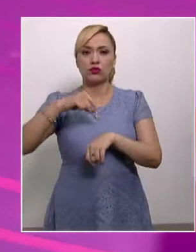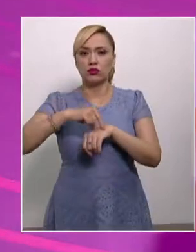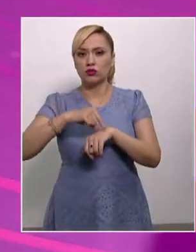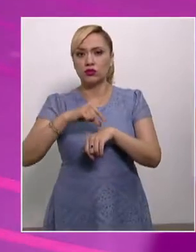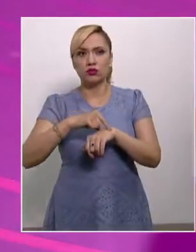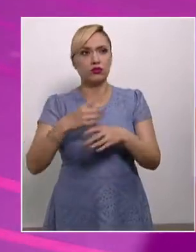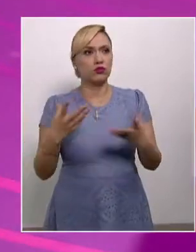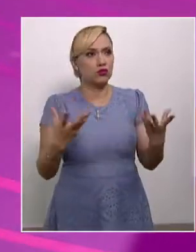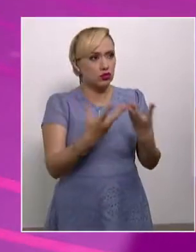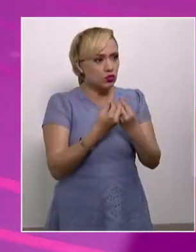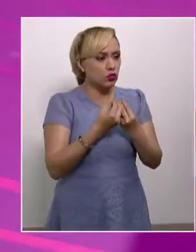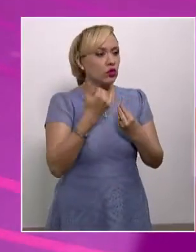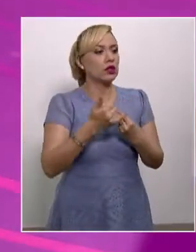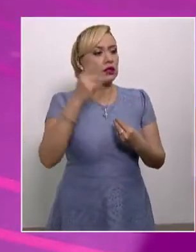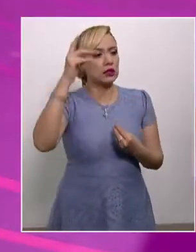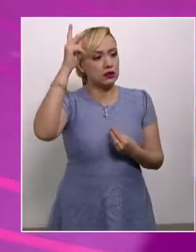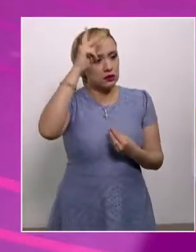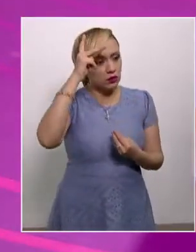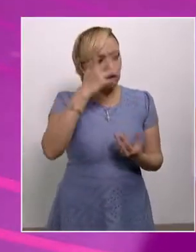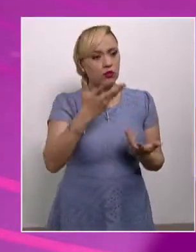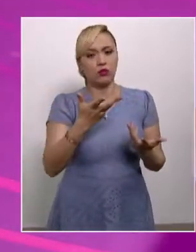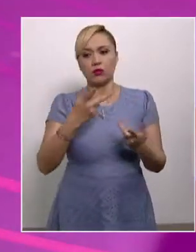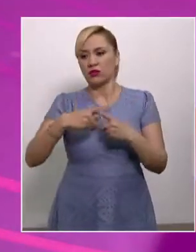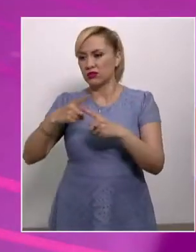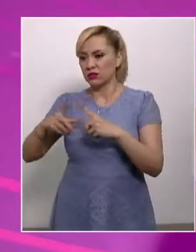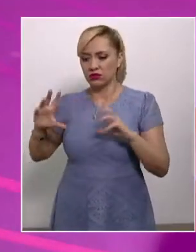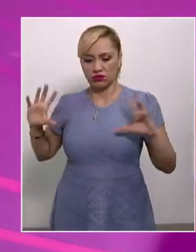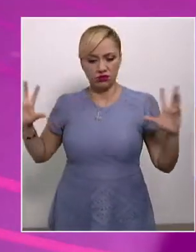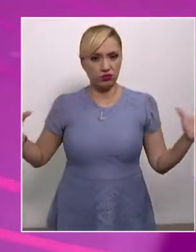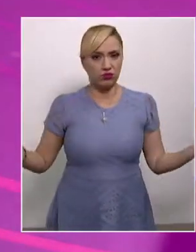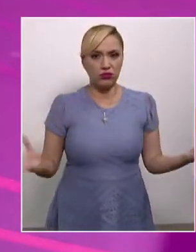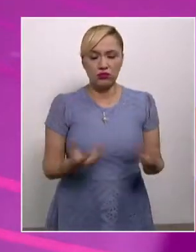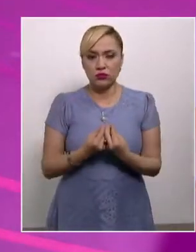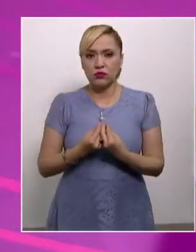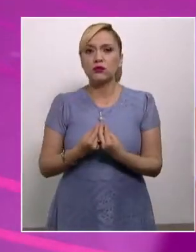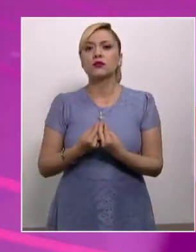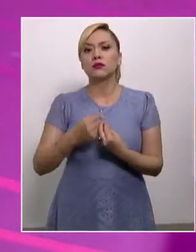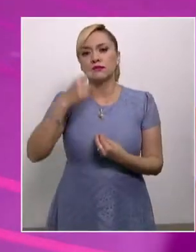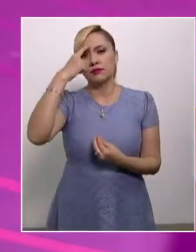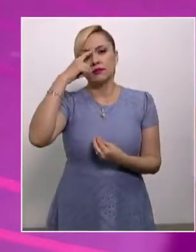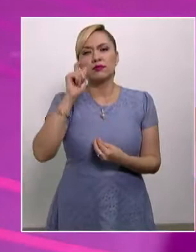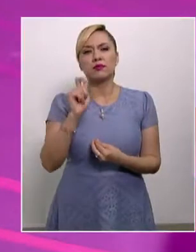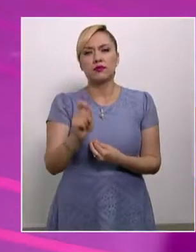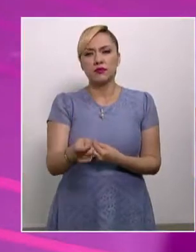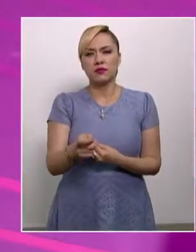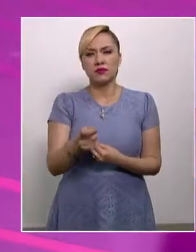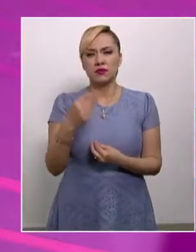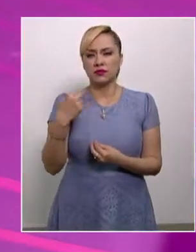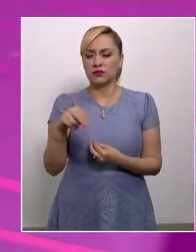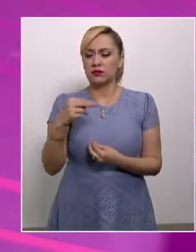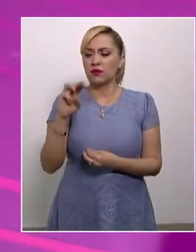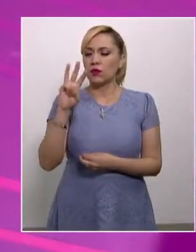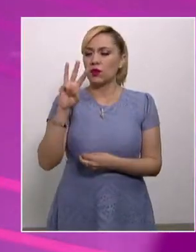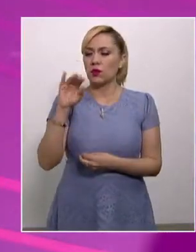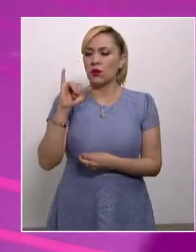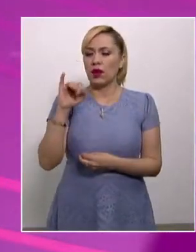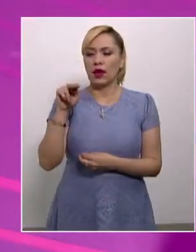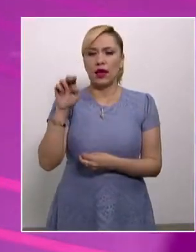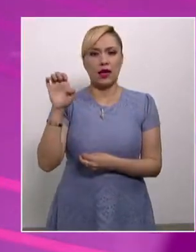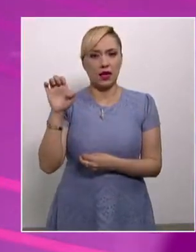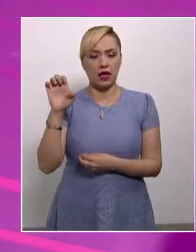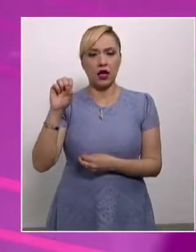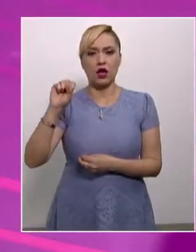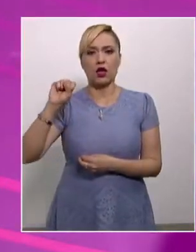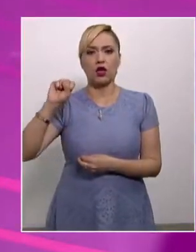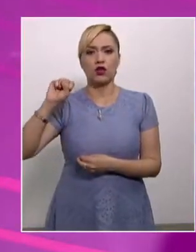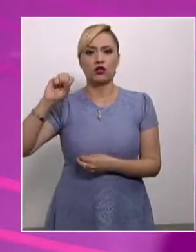Lo que nosotros hacemos a nivel terapéutico con nuestros propios psicólogos es dar algo que se llama one shot, que es como una intervención